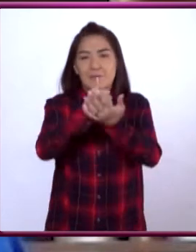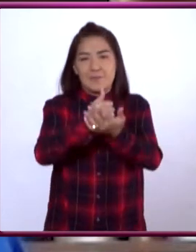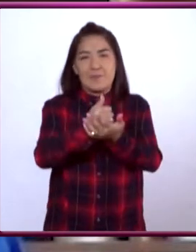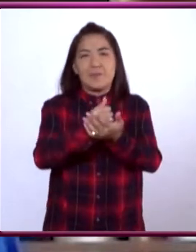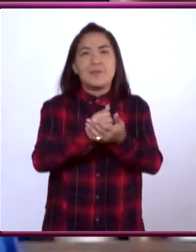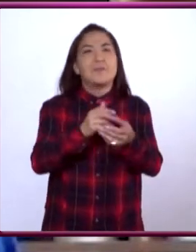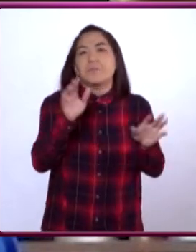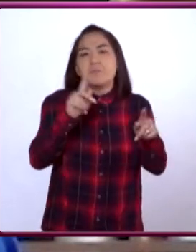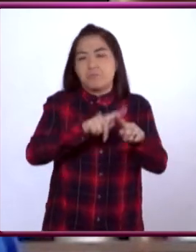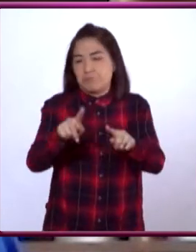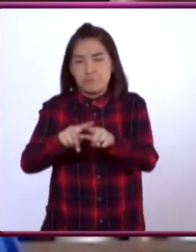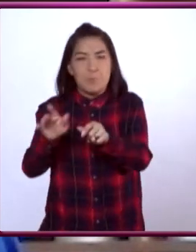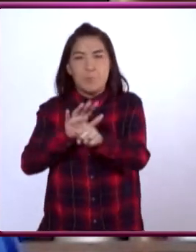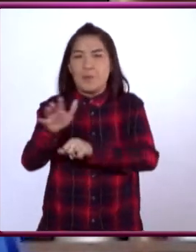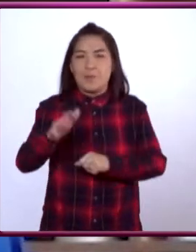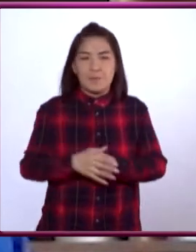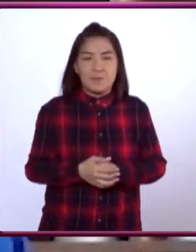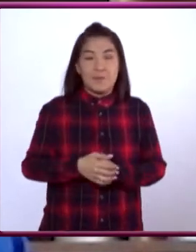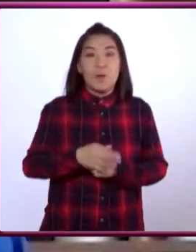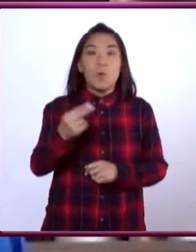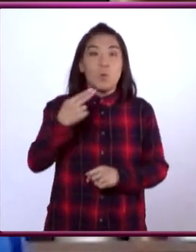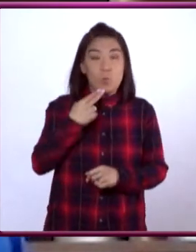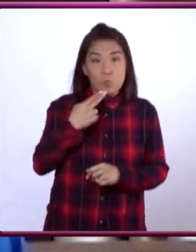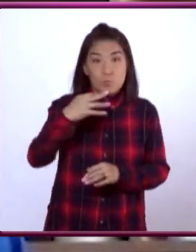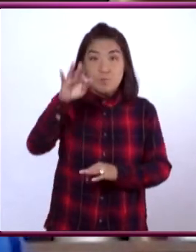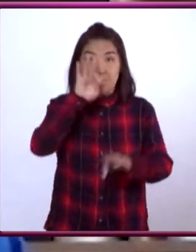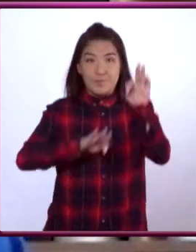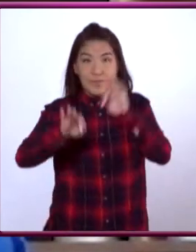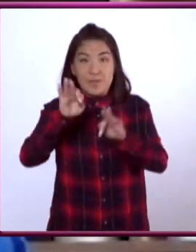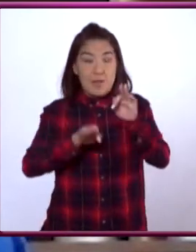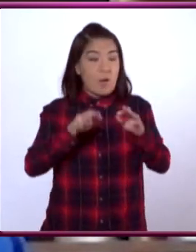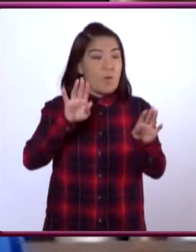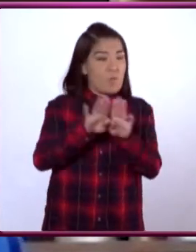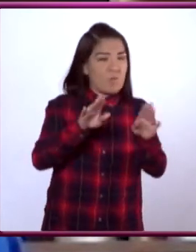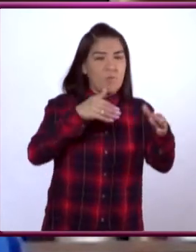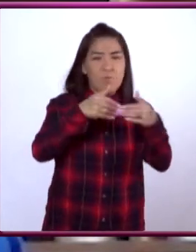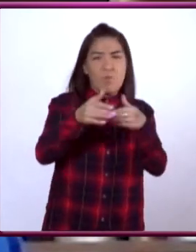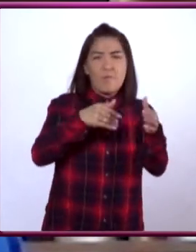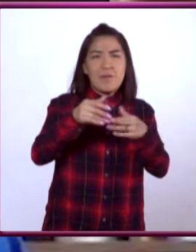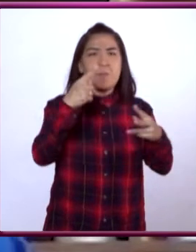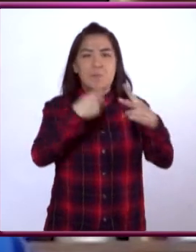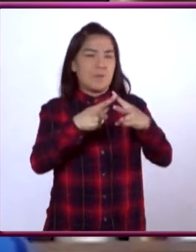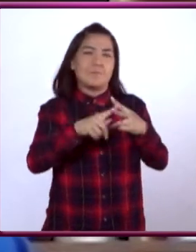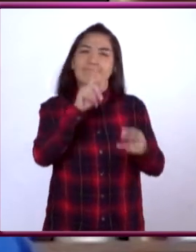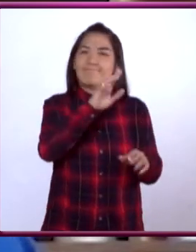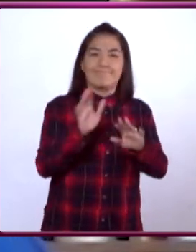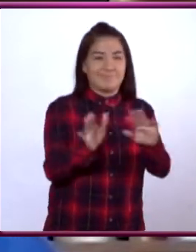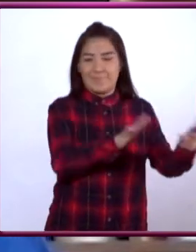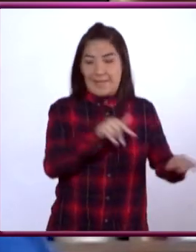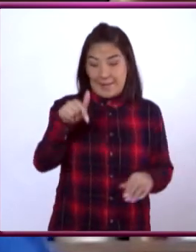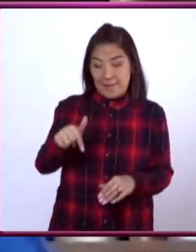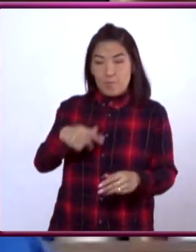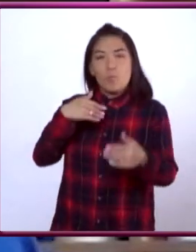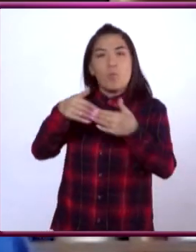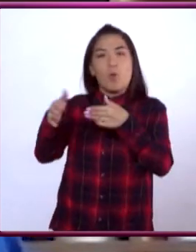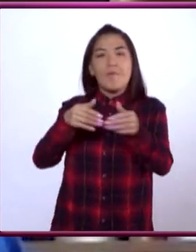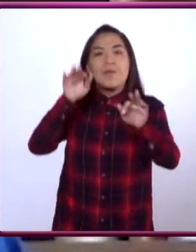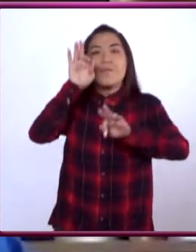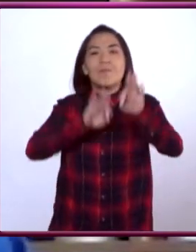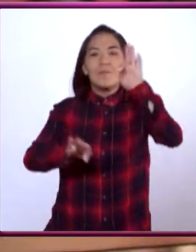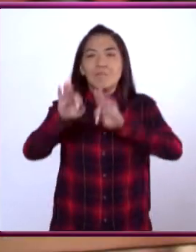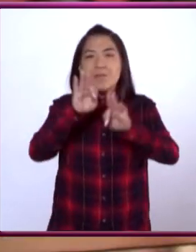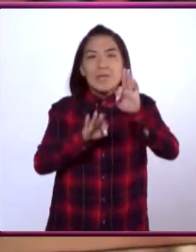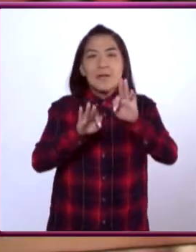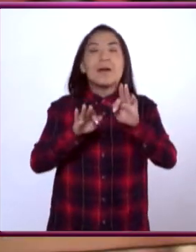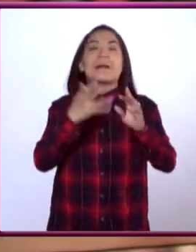para ayudar a cualquier otra disciplina. Y en el caso de la física, pues no hablamos de modelos matemáticos, sino ya directamente de modelos físicos.